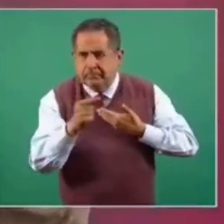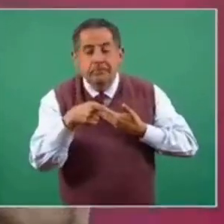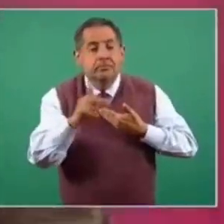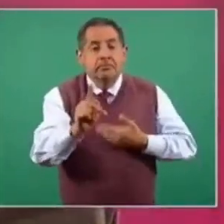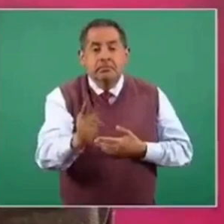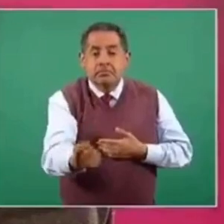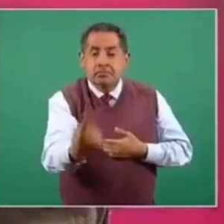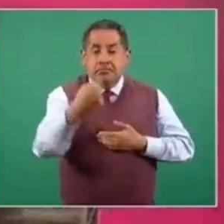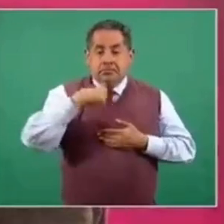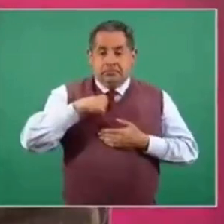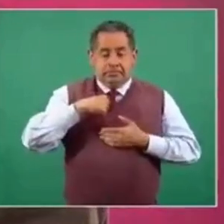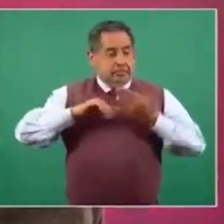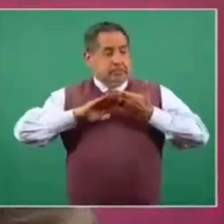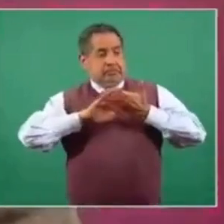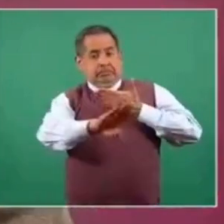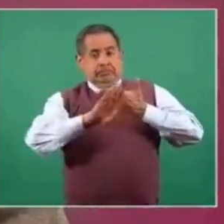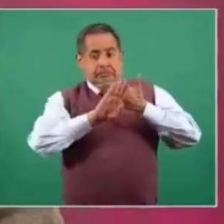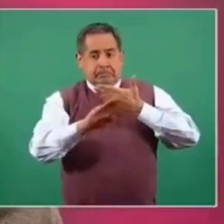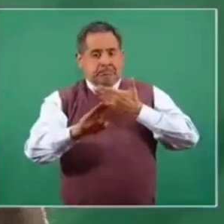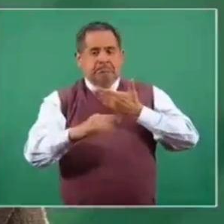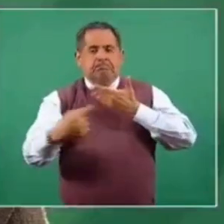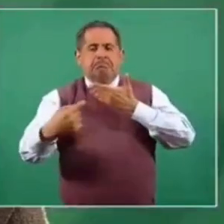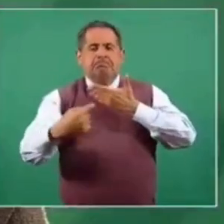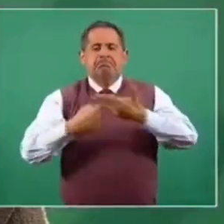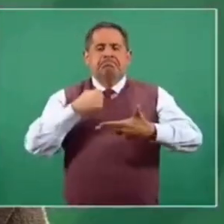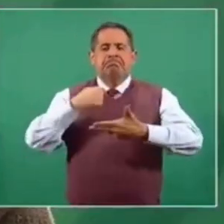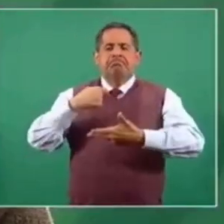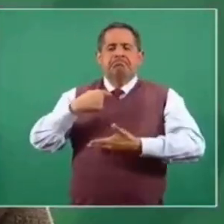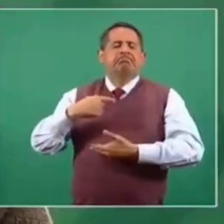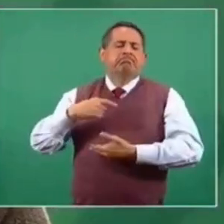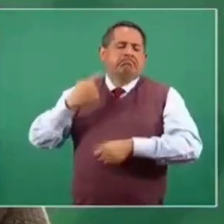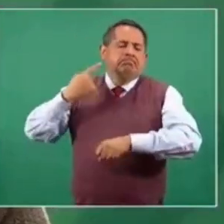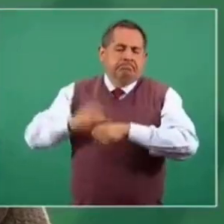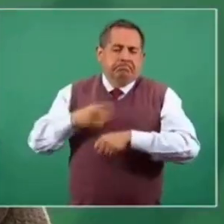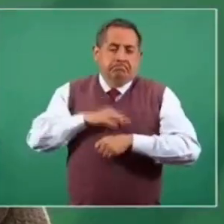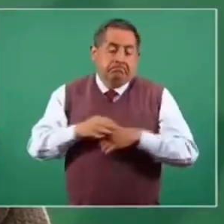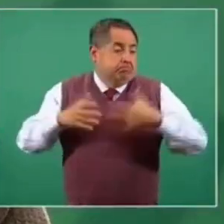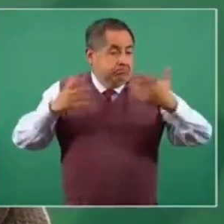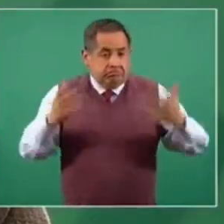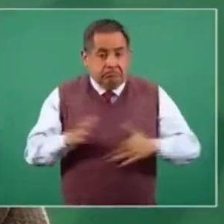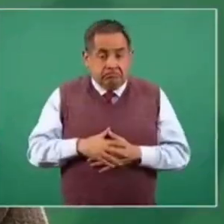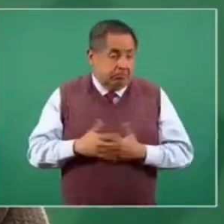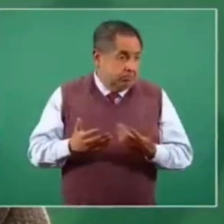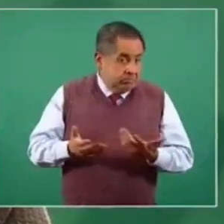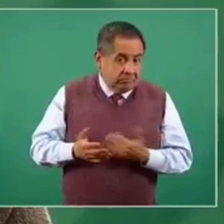para protegernos a quienes lo usamos, a pesar de que ha habido una gran